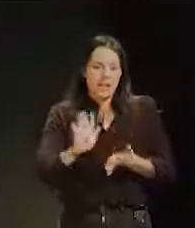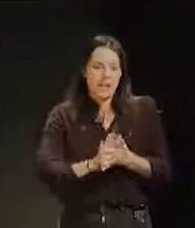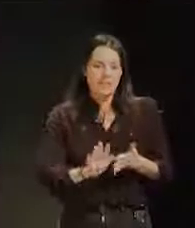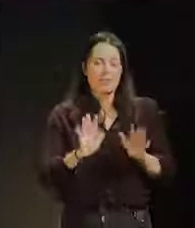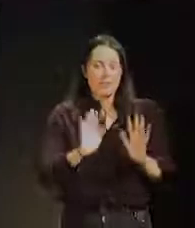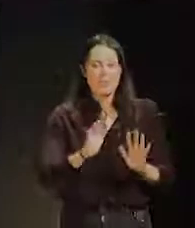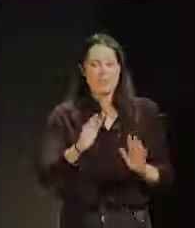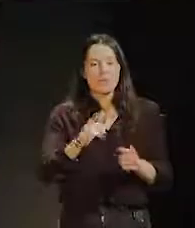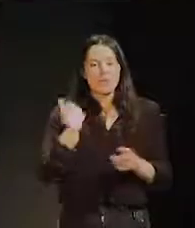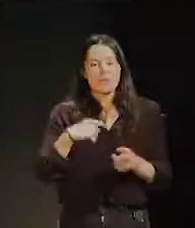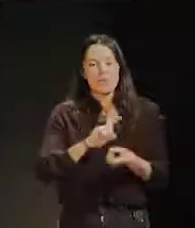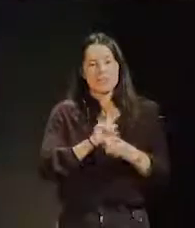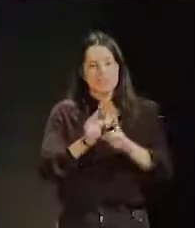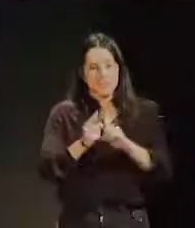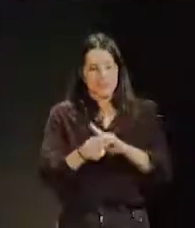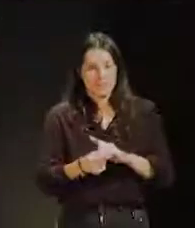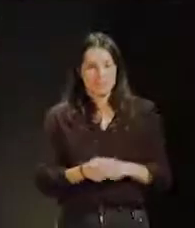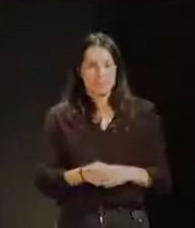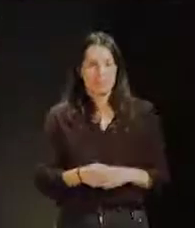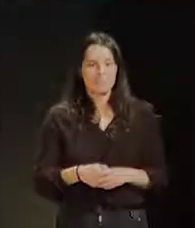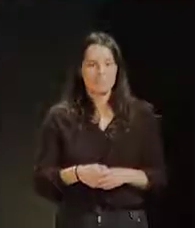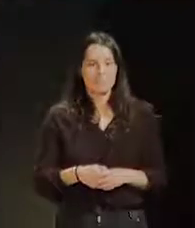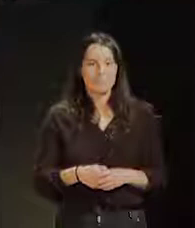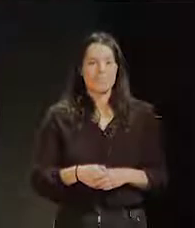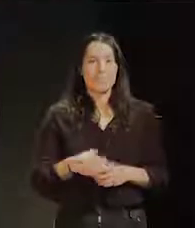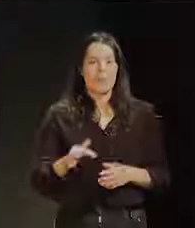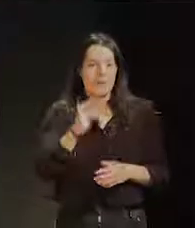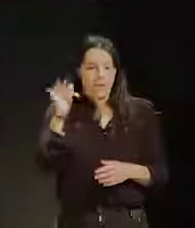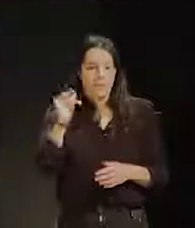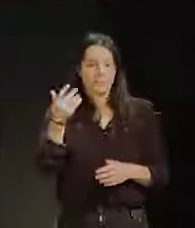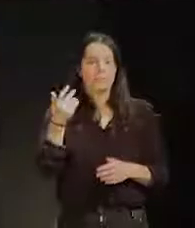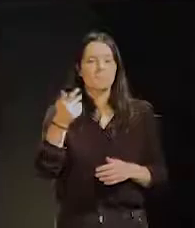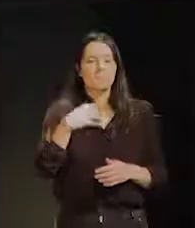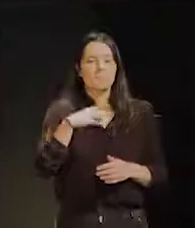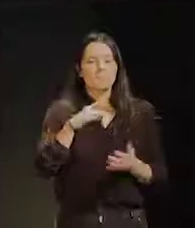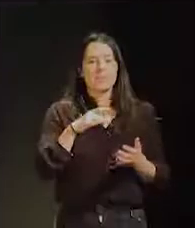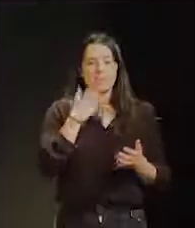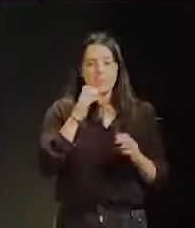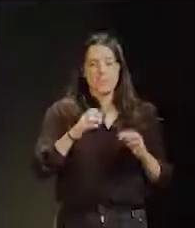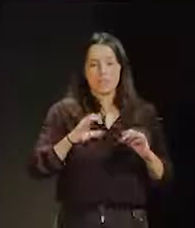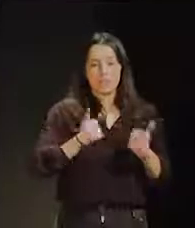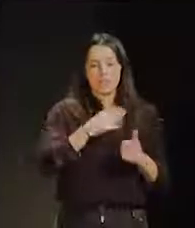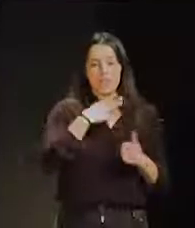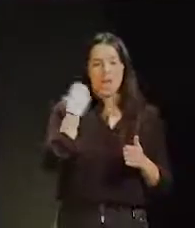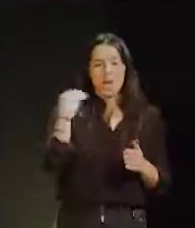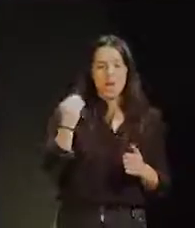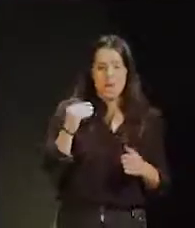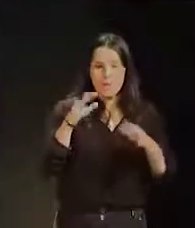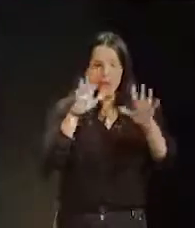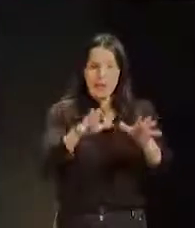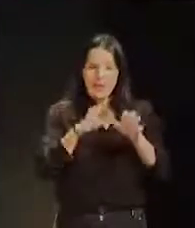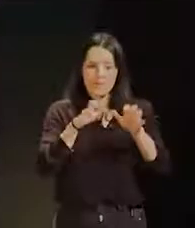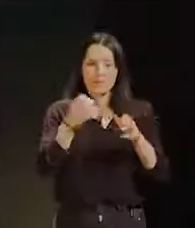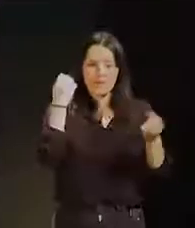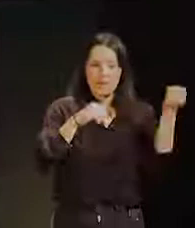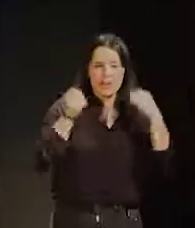ocurriendo también ahora. Y comunque, si un joven quiere empezar a estudiar como actor o actriz